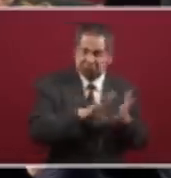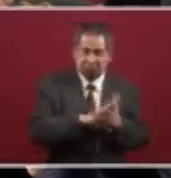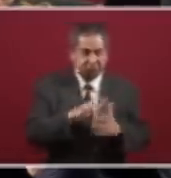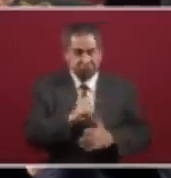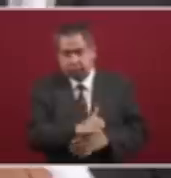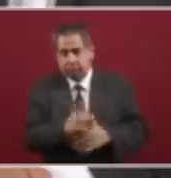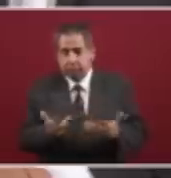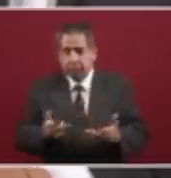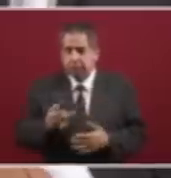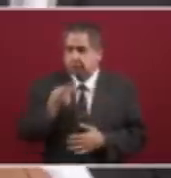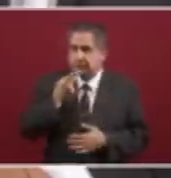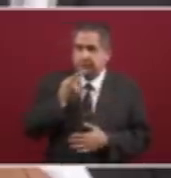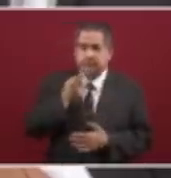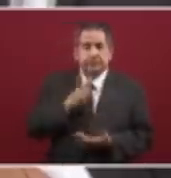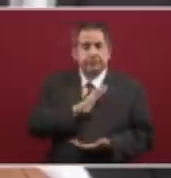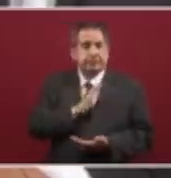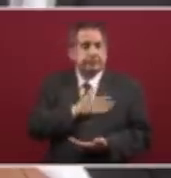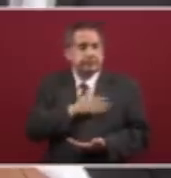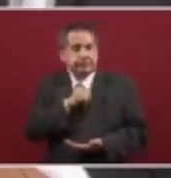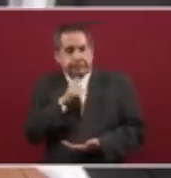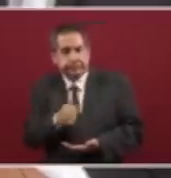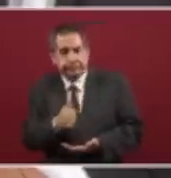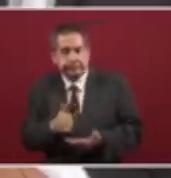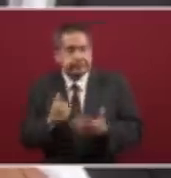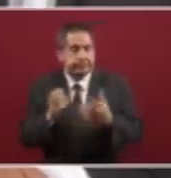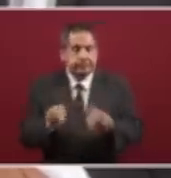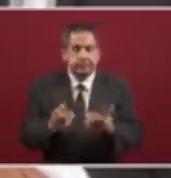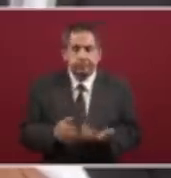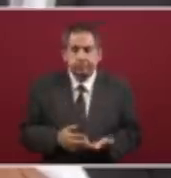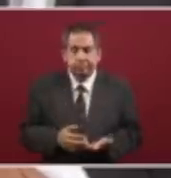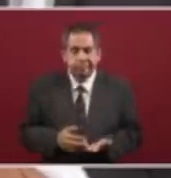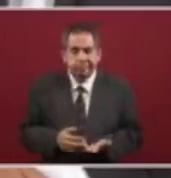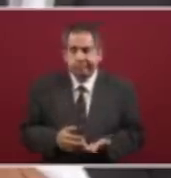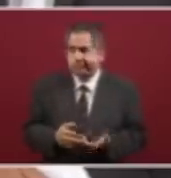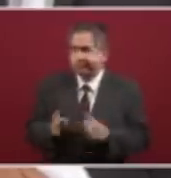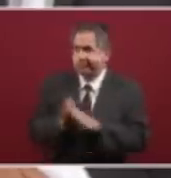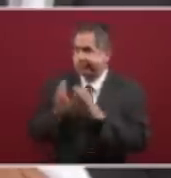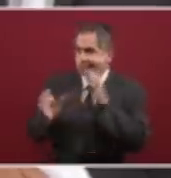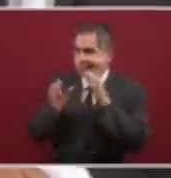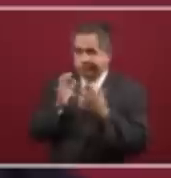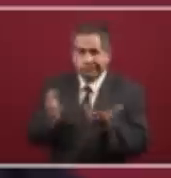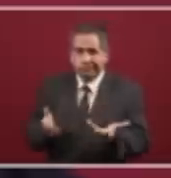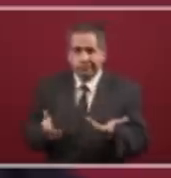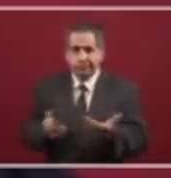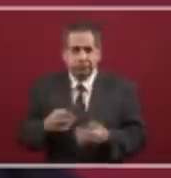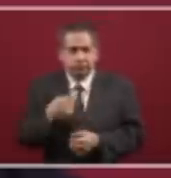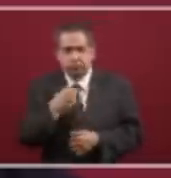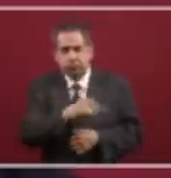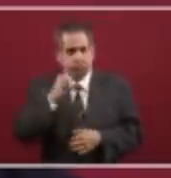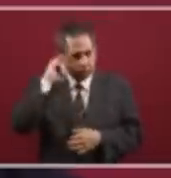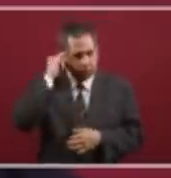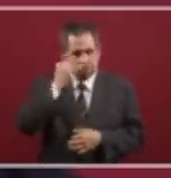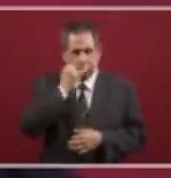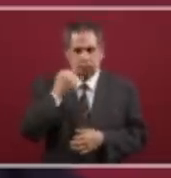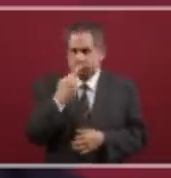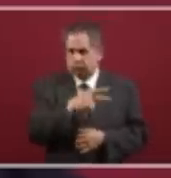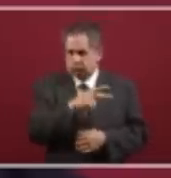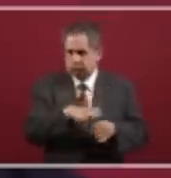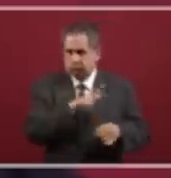no hablan el castellano que hablan su lengua materna